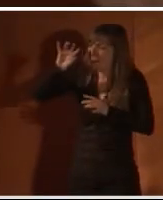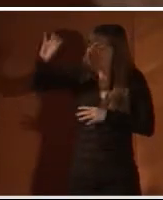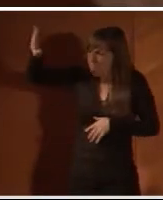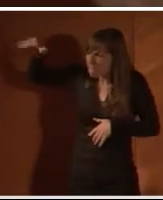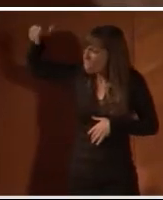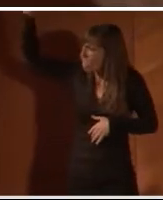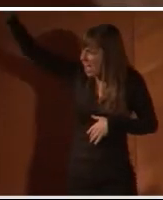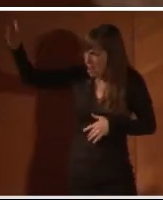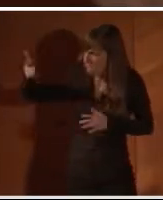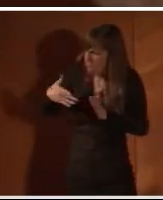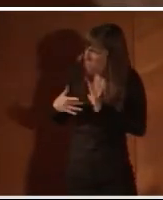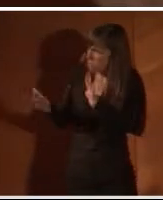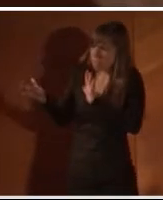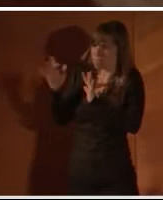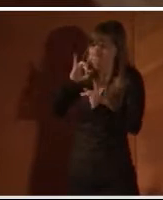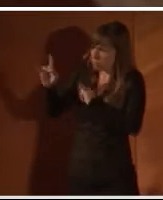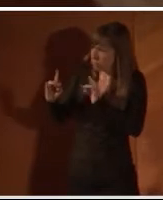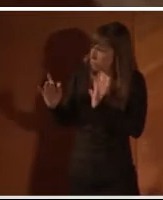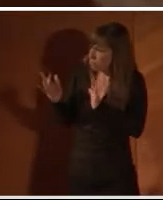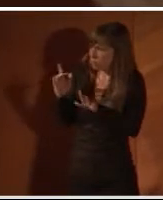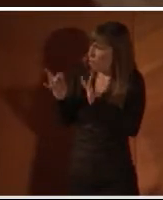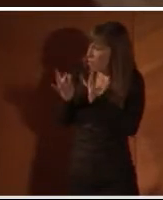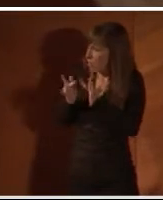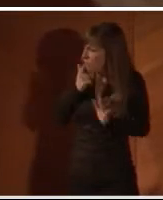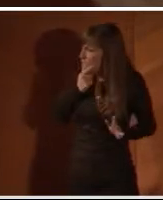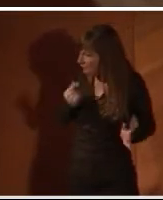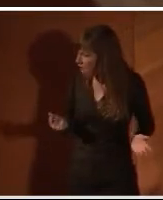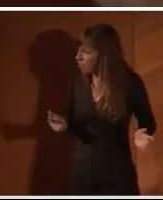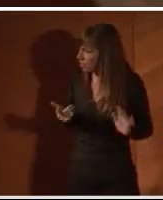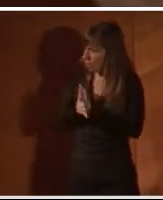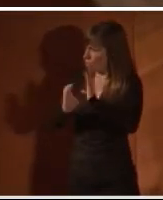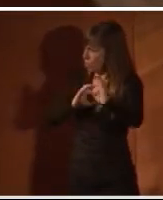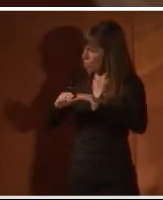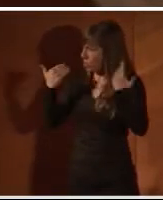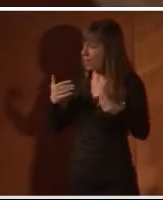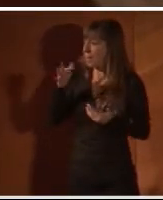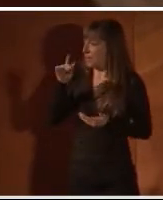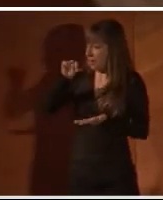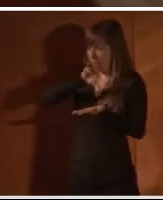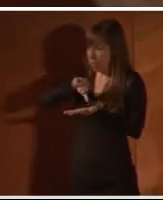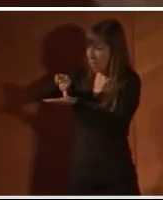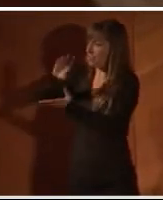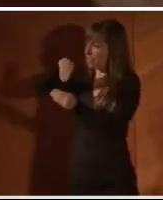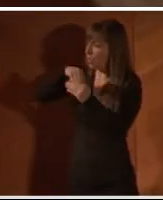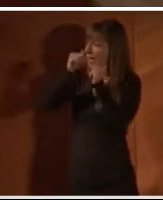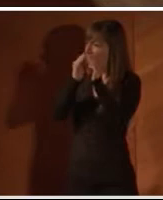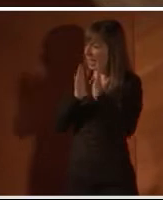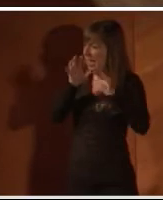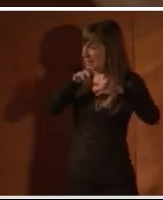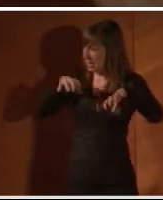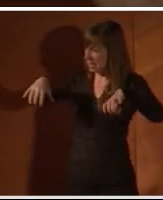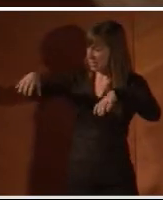con Nueva York, estamos mucho más cerca, ¿no? Y las ciudades, los municipios, nos